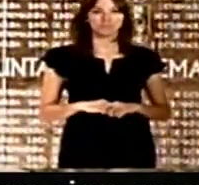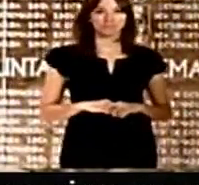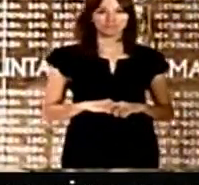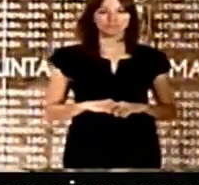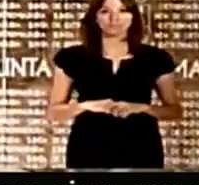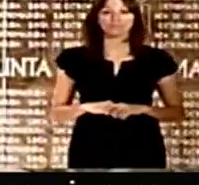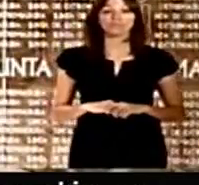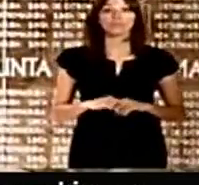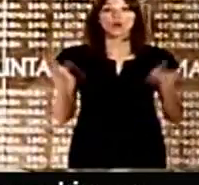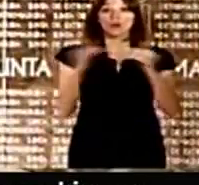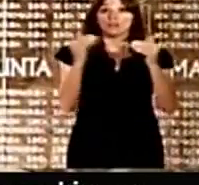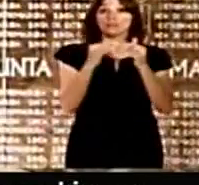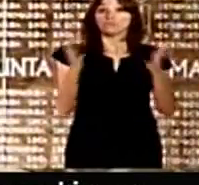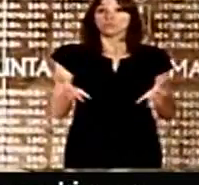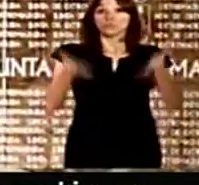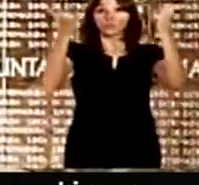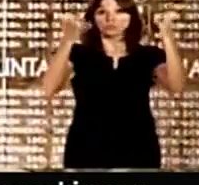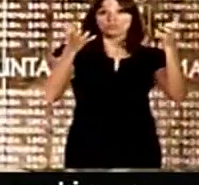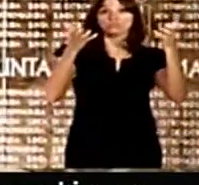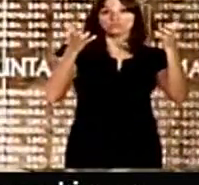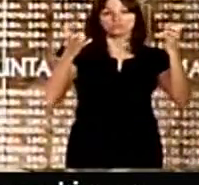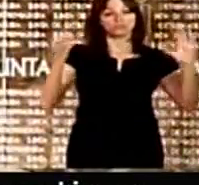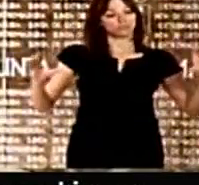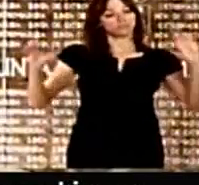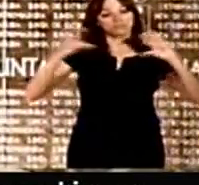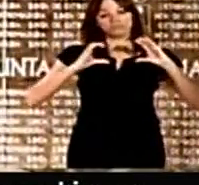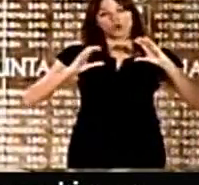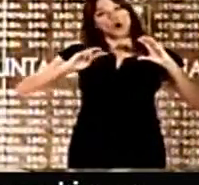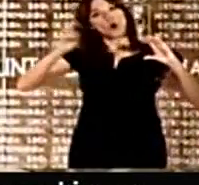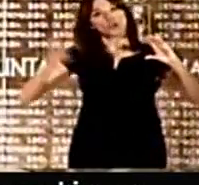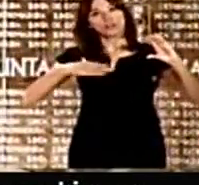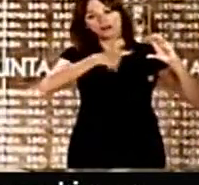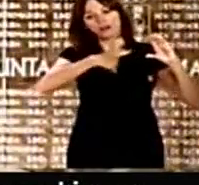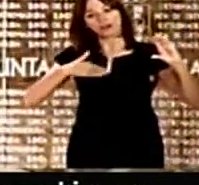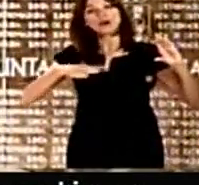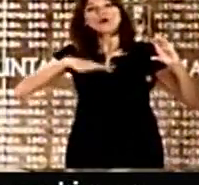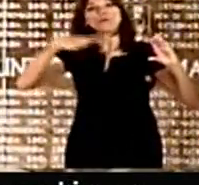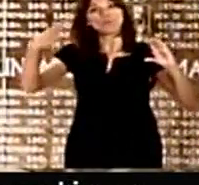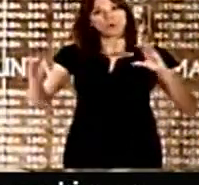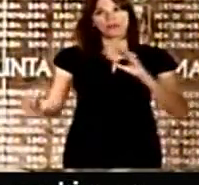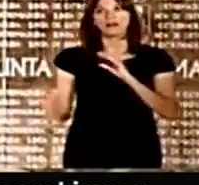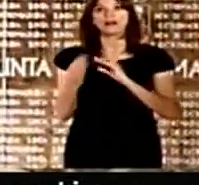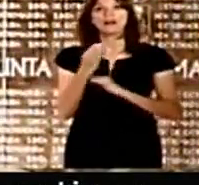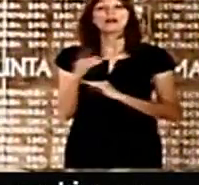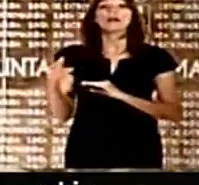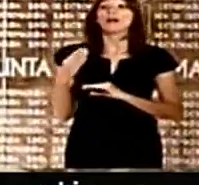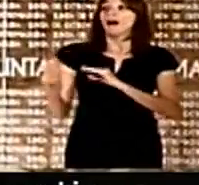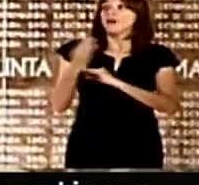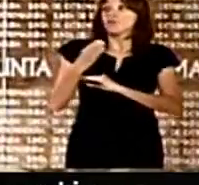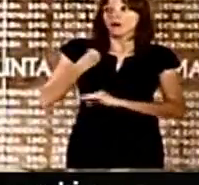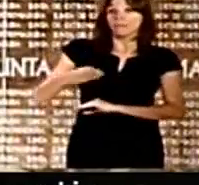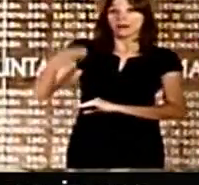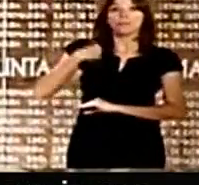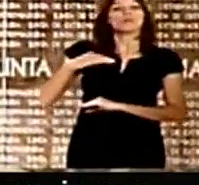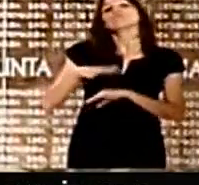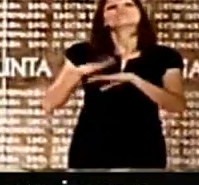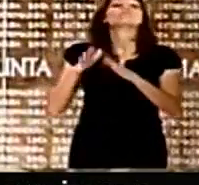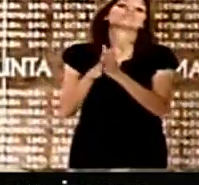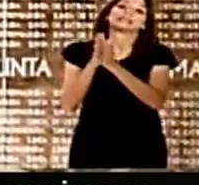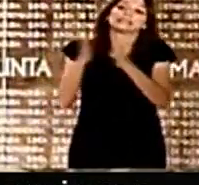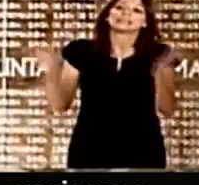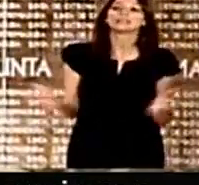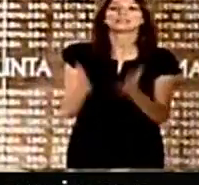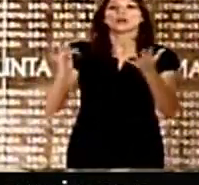Los beneficiarios podrán obtener otras ayudas. Estas ayudas que quieren incentivar el que haya